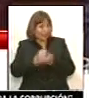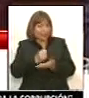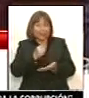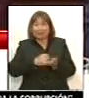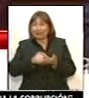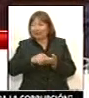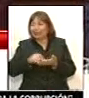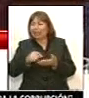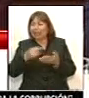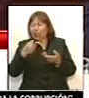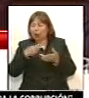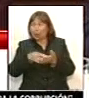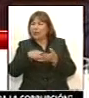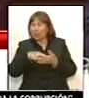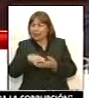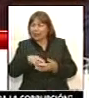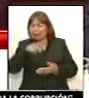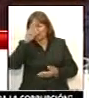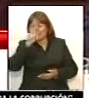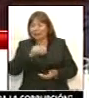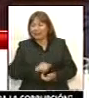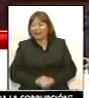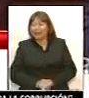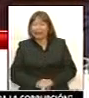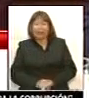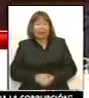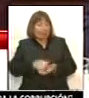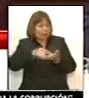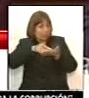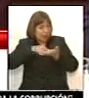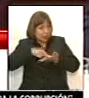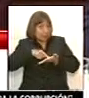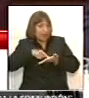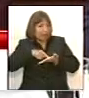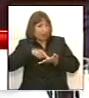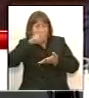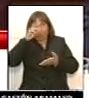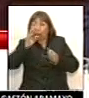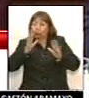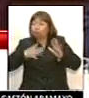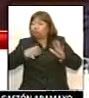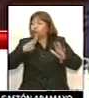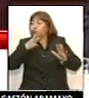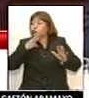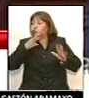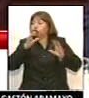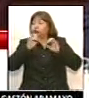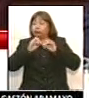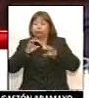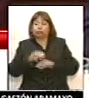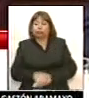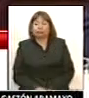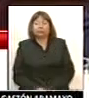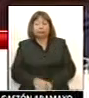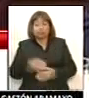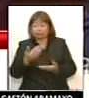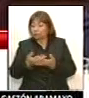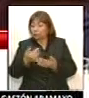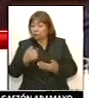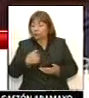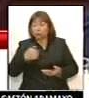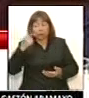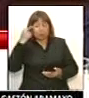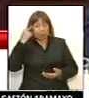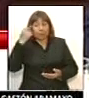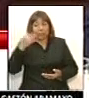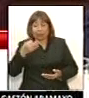ya obliga al Perú y puede obligarlo, y esa es la parte que no tengo clara porque no se ve y se visualiza, yo creo que